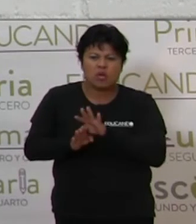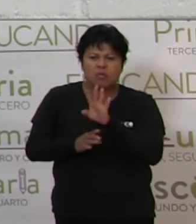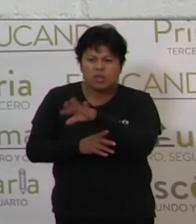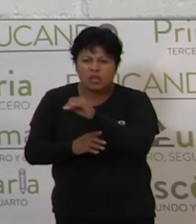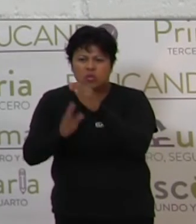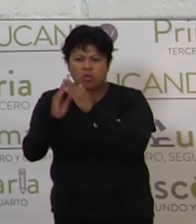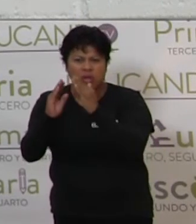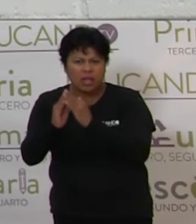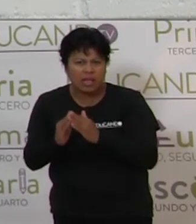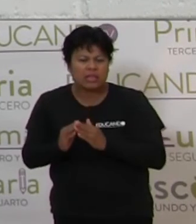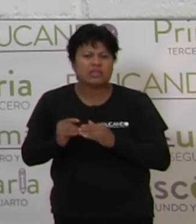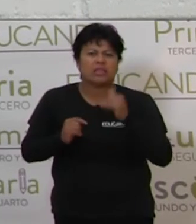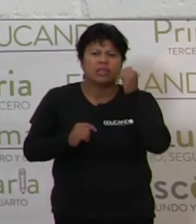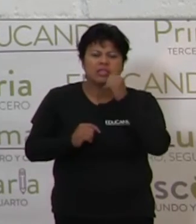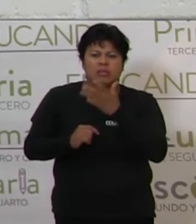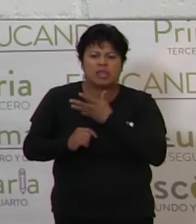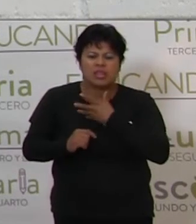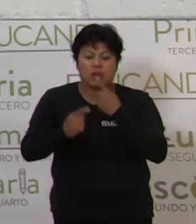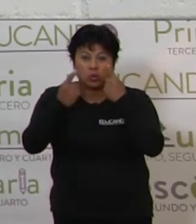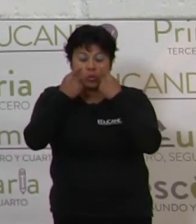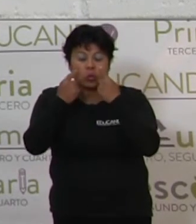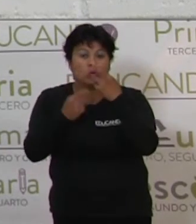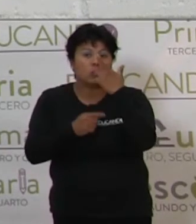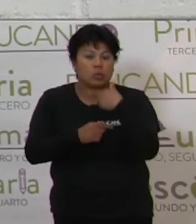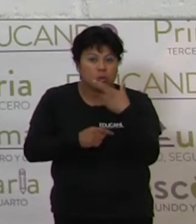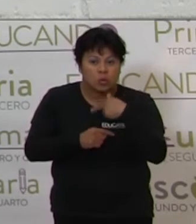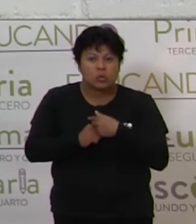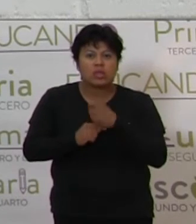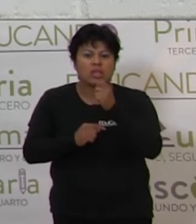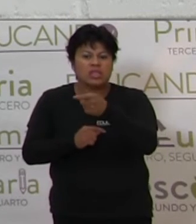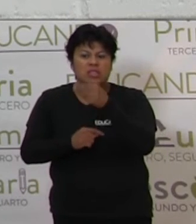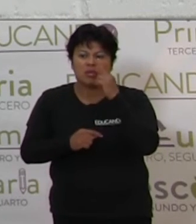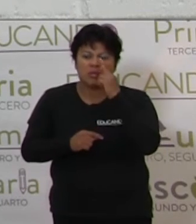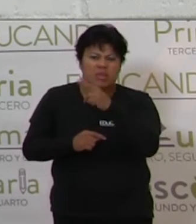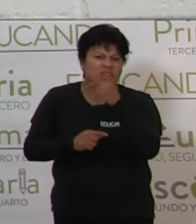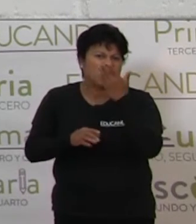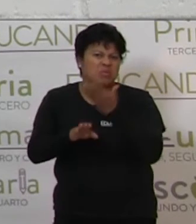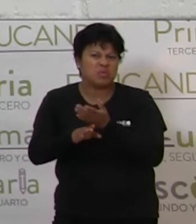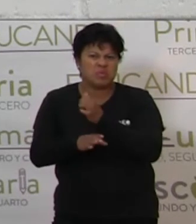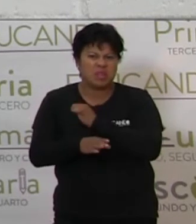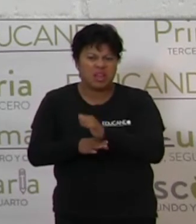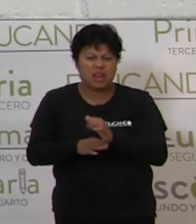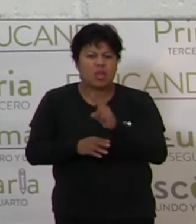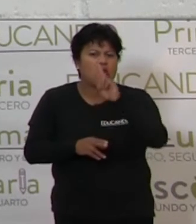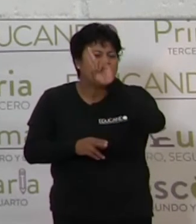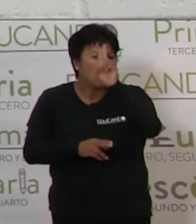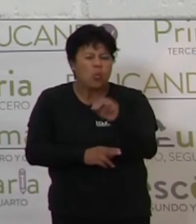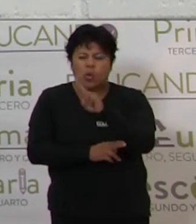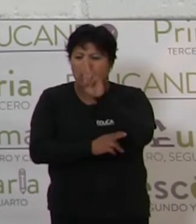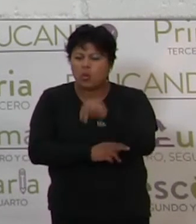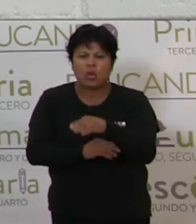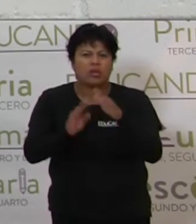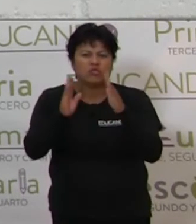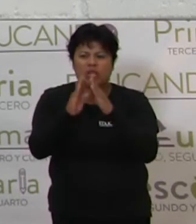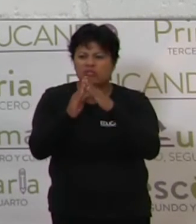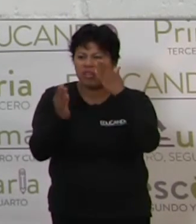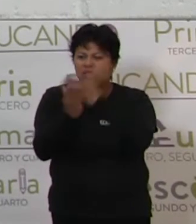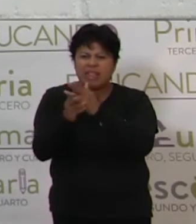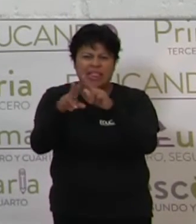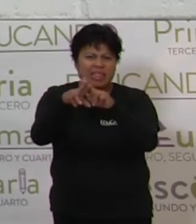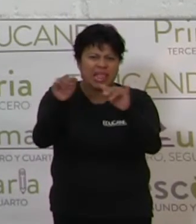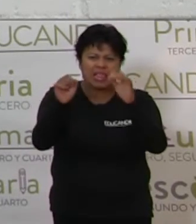fácil encontrarla en su casa, que tenía los ojos rojos, que era espantosa de ver y que nunca nadie llamó